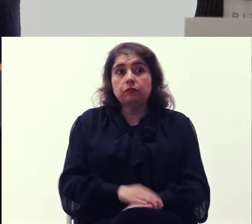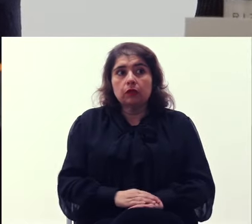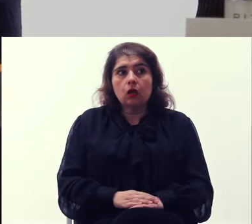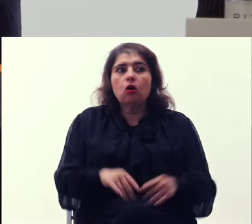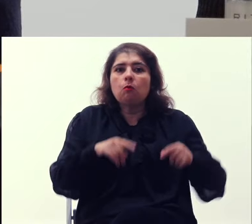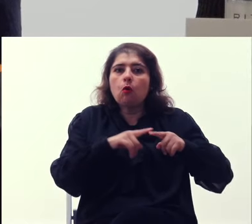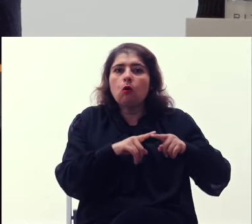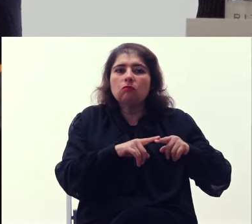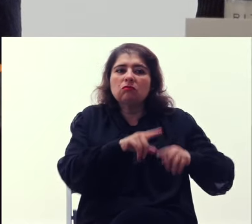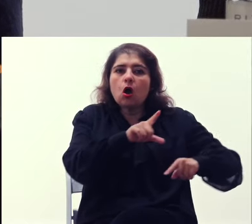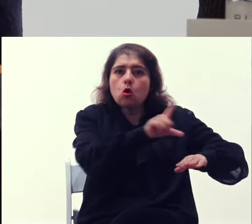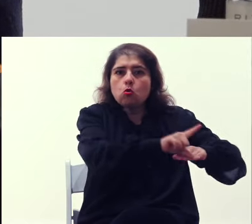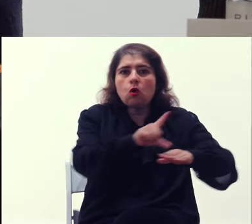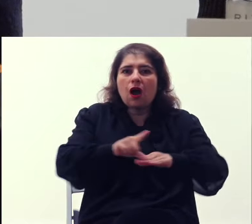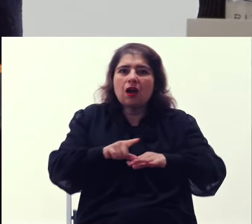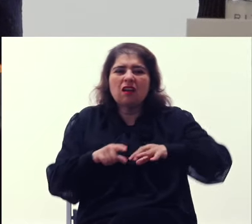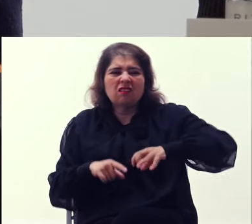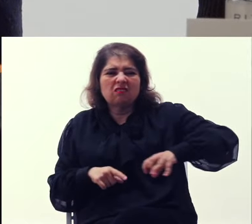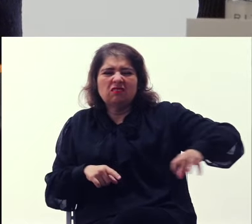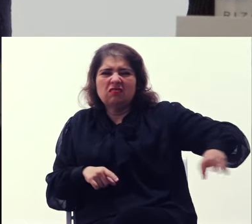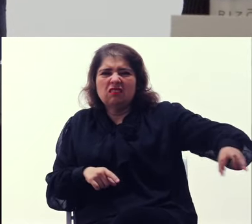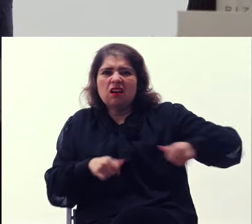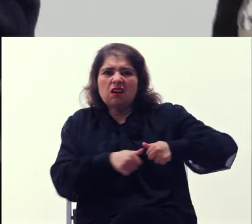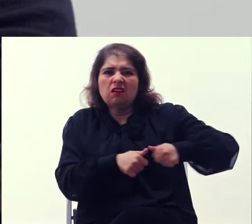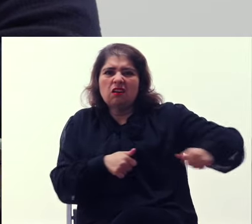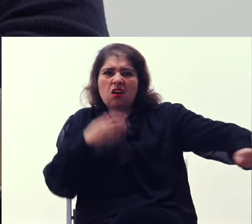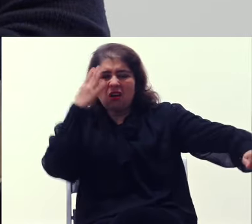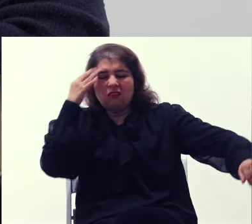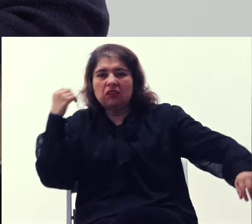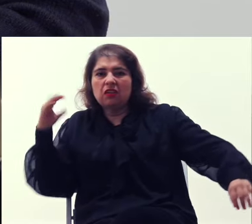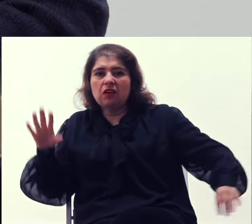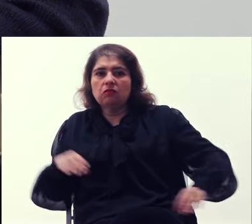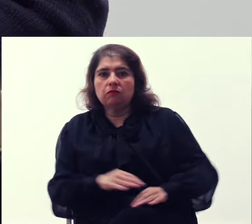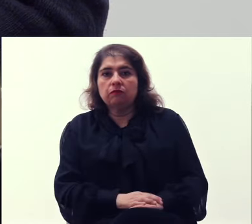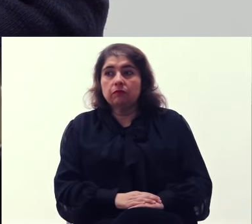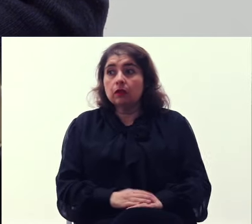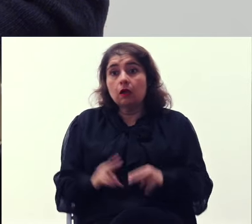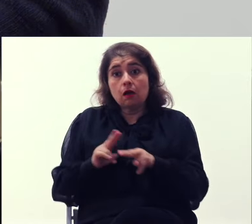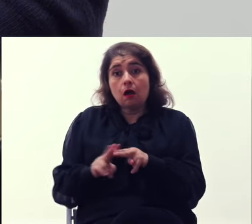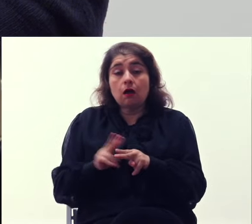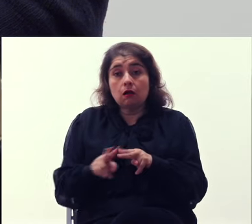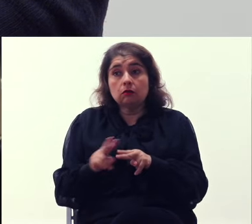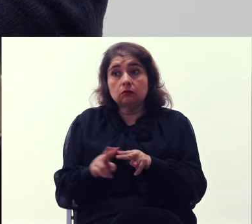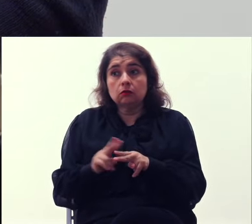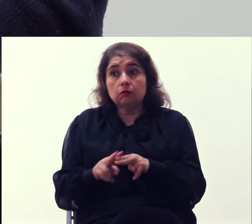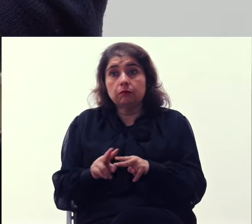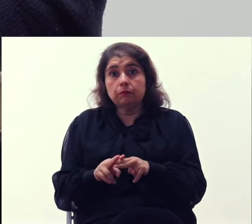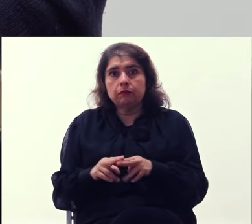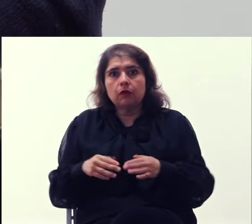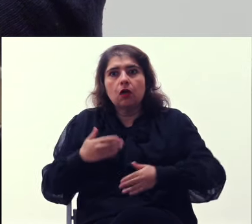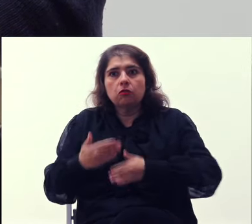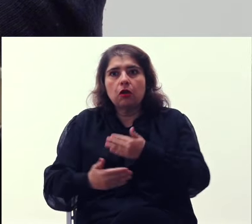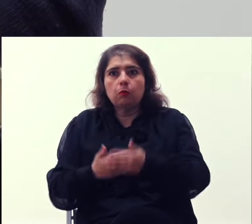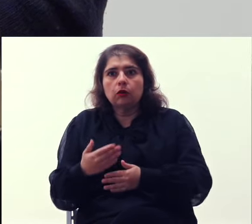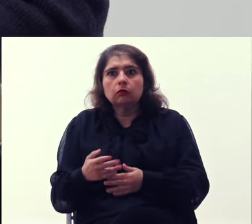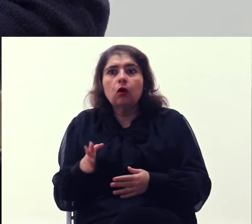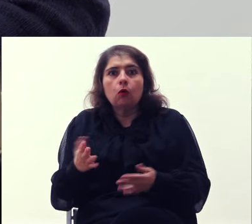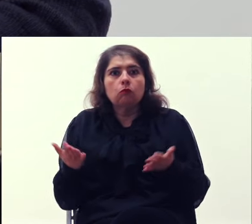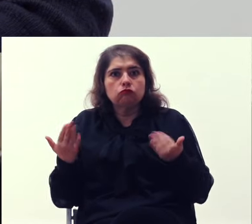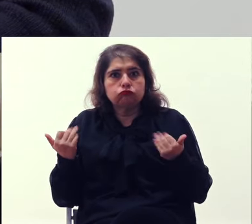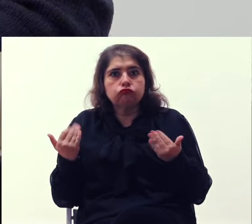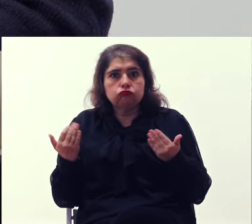cierto?, de estos territorios marginados, y lleva esta práctica, ¿no es cierto?, a un nivel